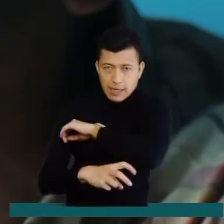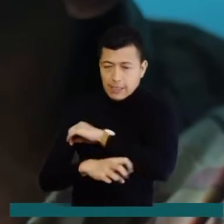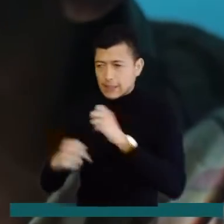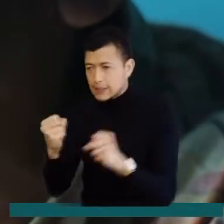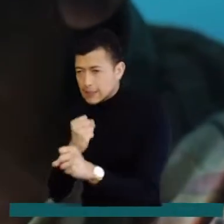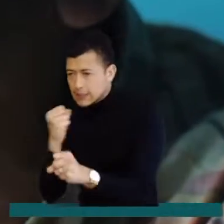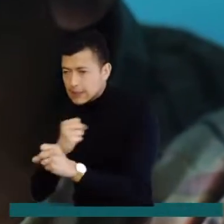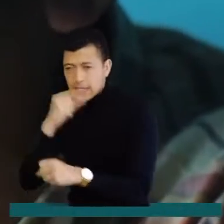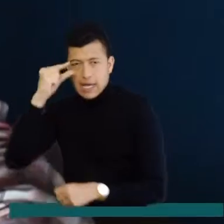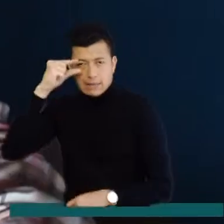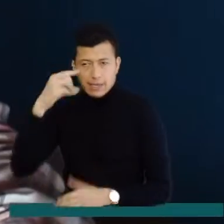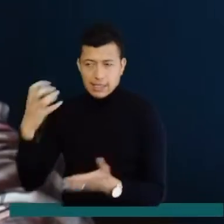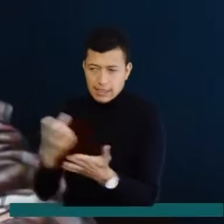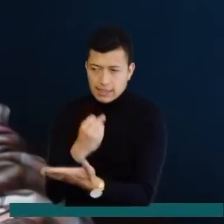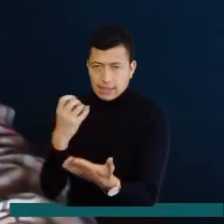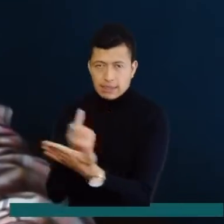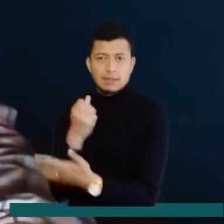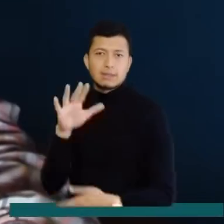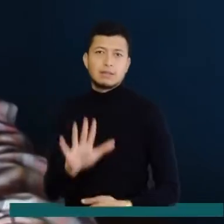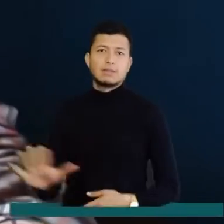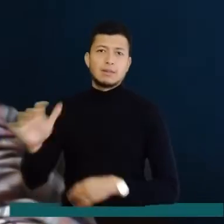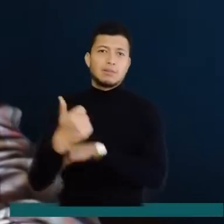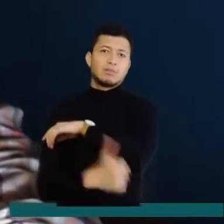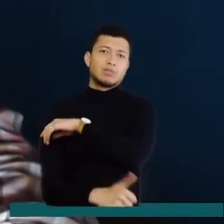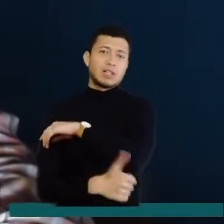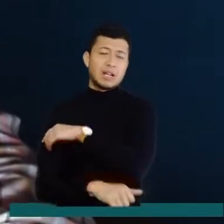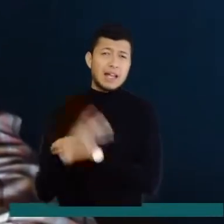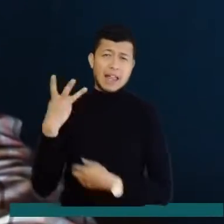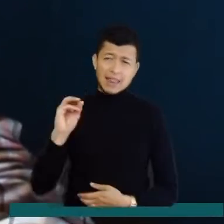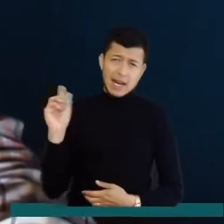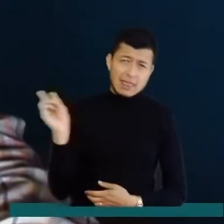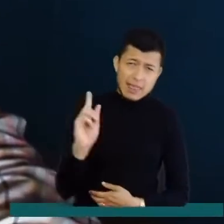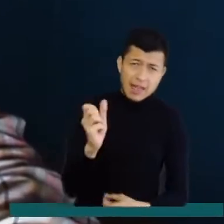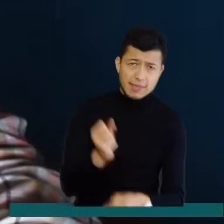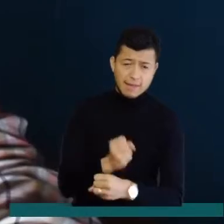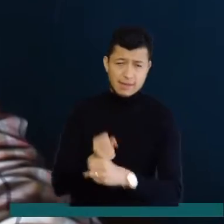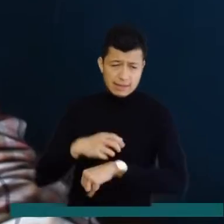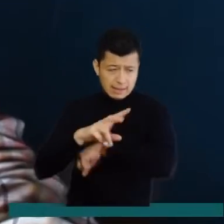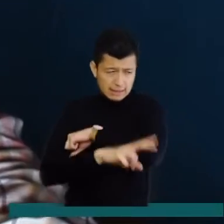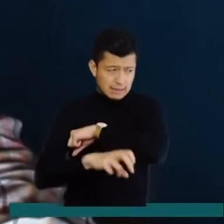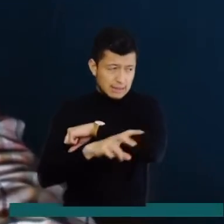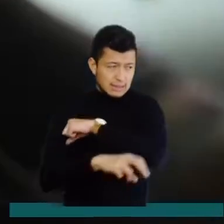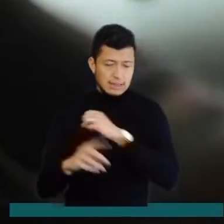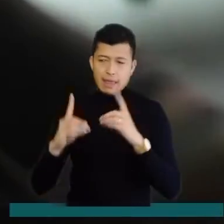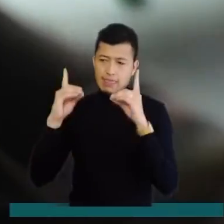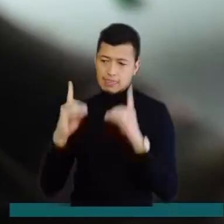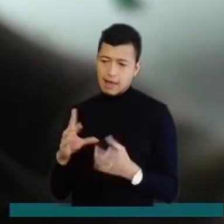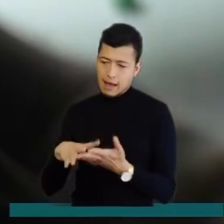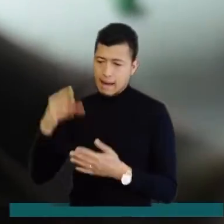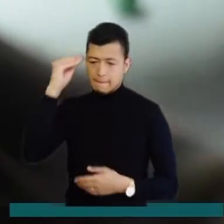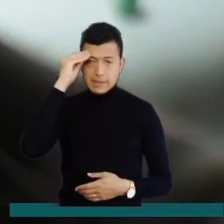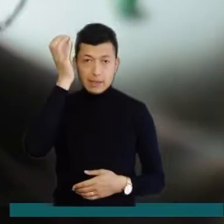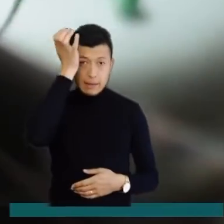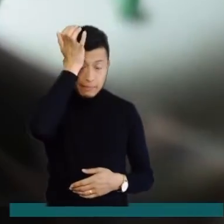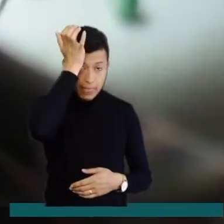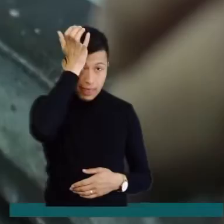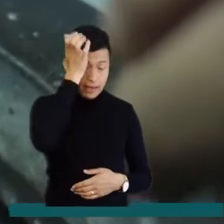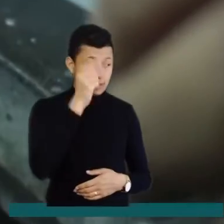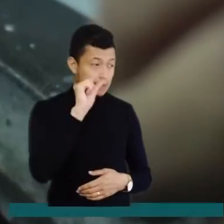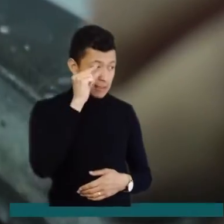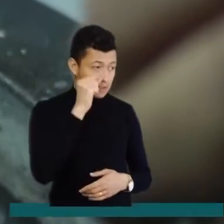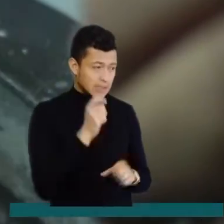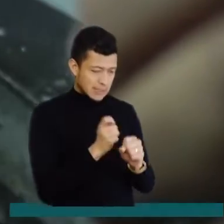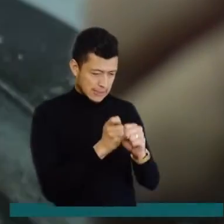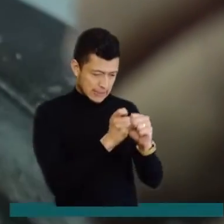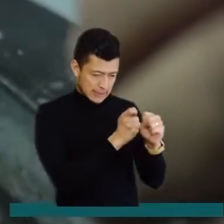en las minas de esmeraldas del occidente de Boyacá. Tras más de 30 años trabajando bajo tierra, decidió aprender a tallar piedras